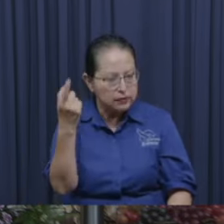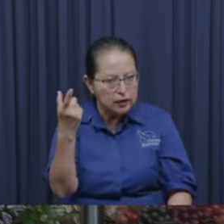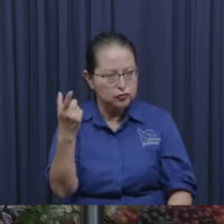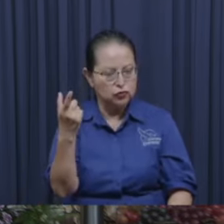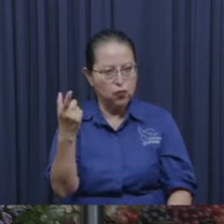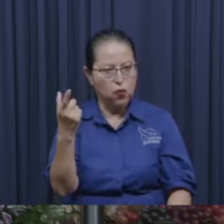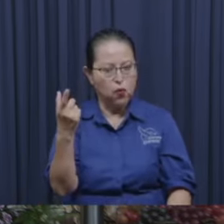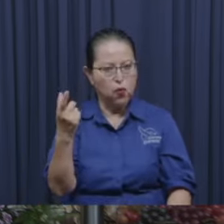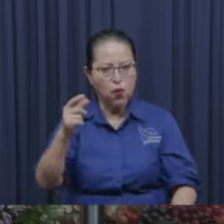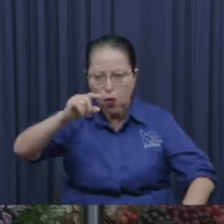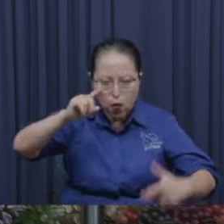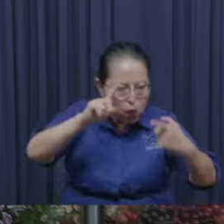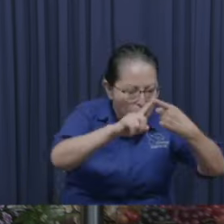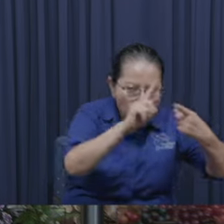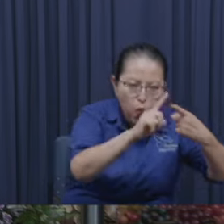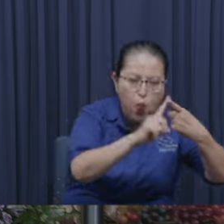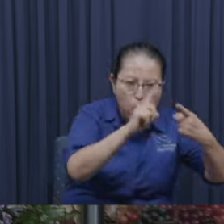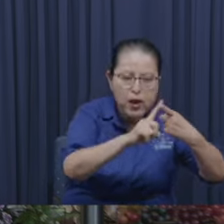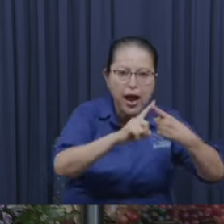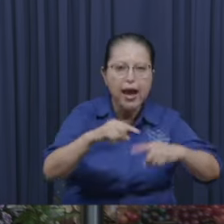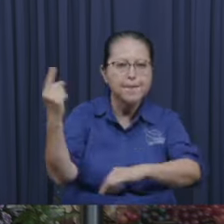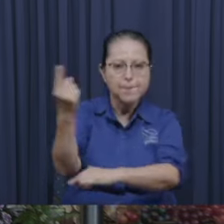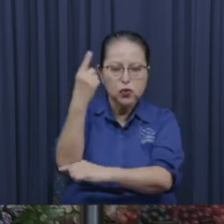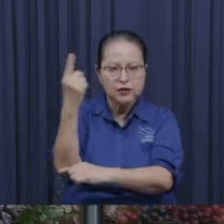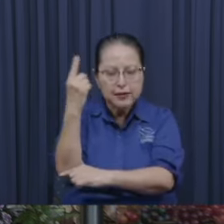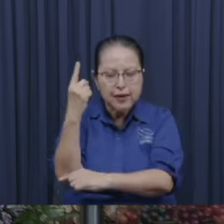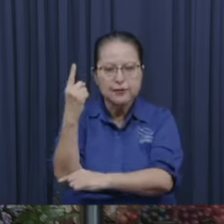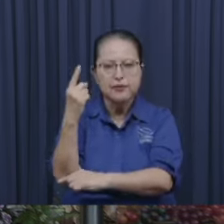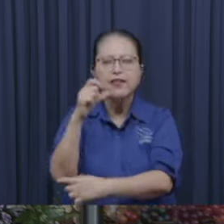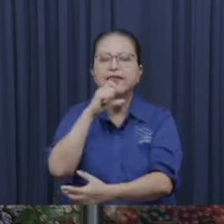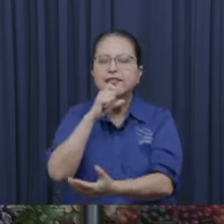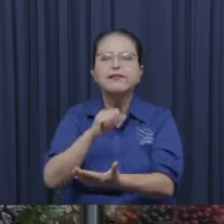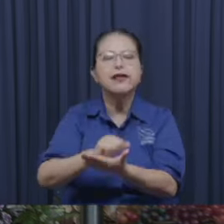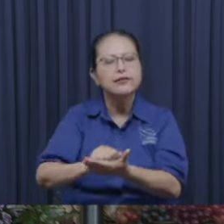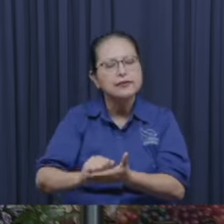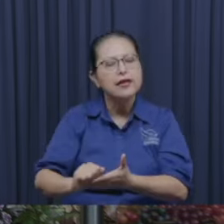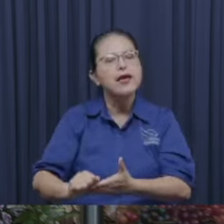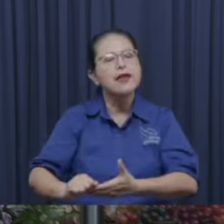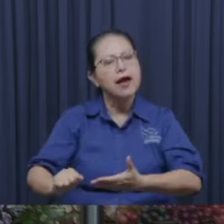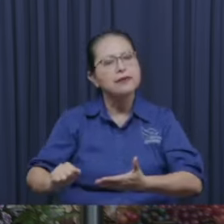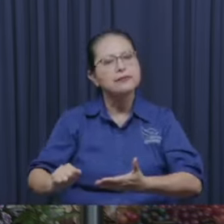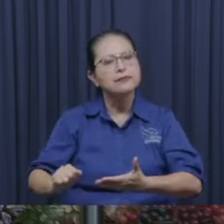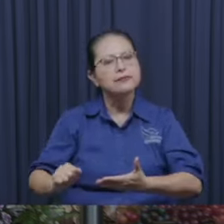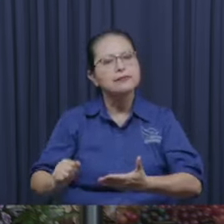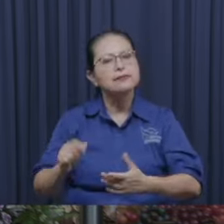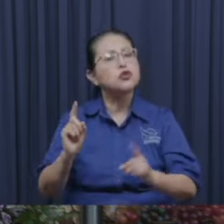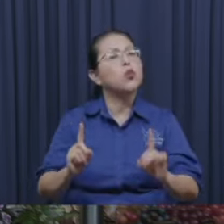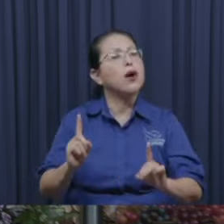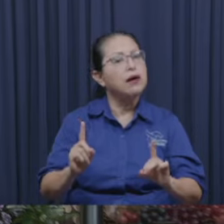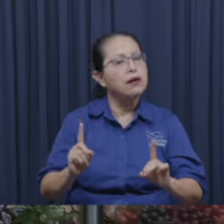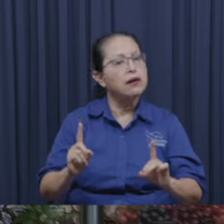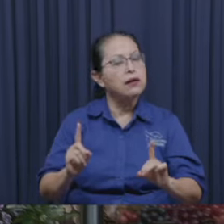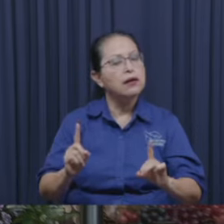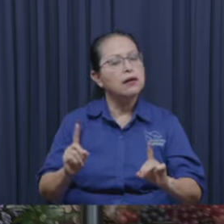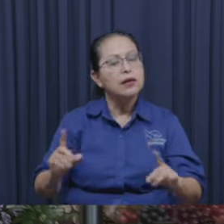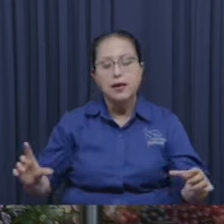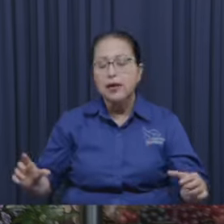sería una de las importancias y beneficios de de La Santa Cena